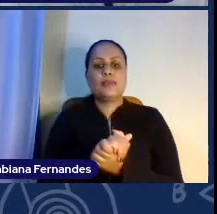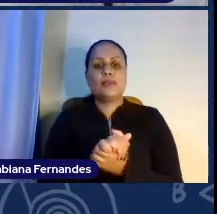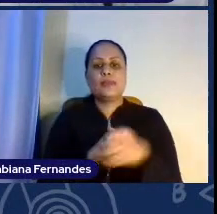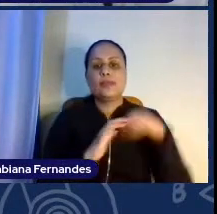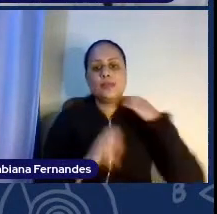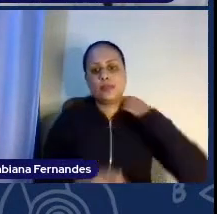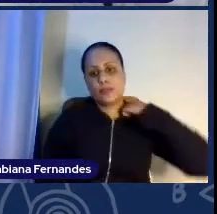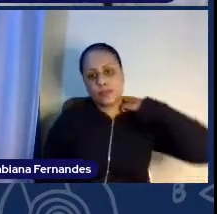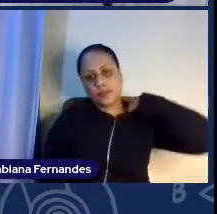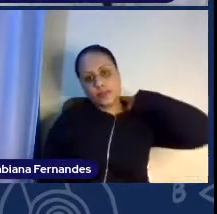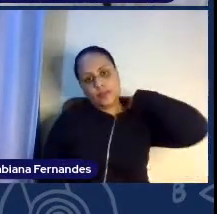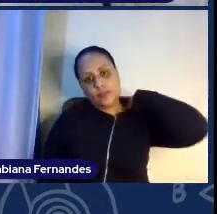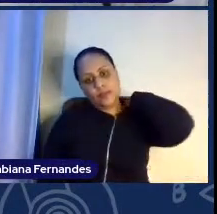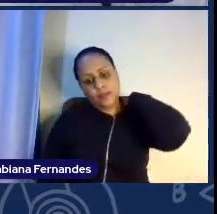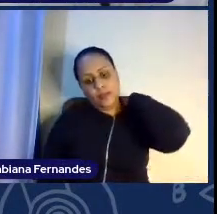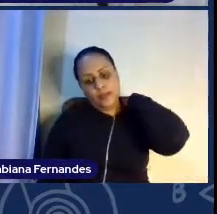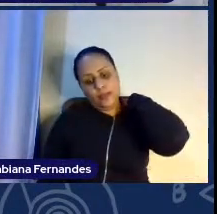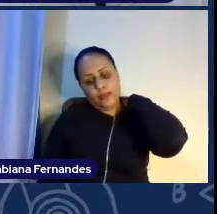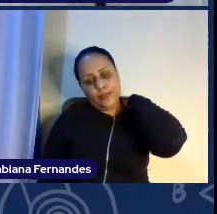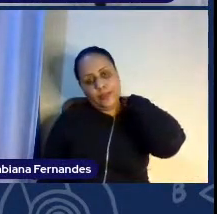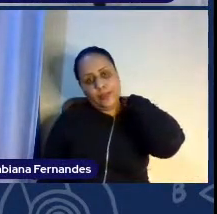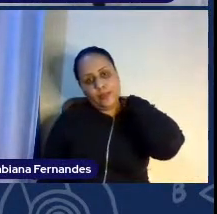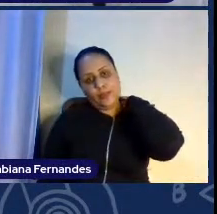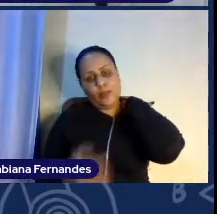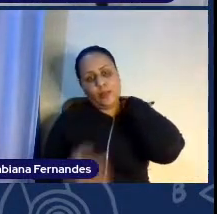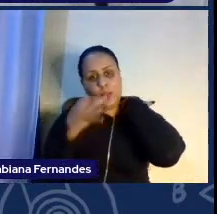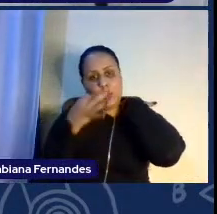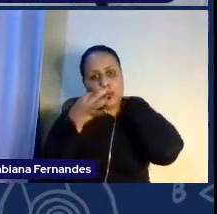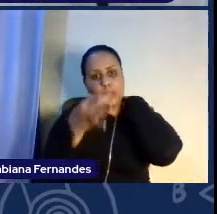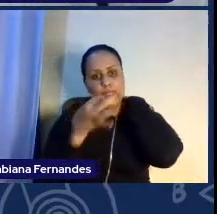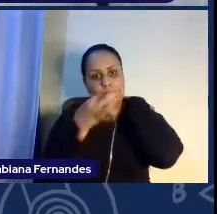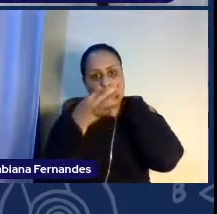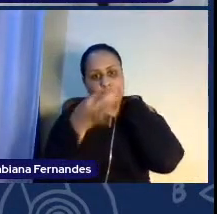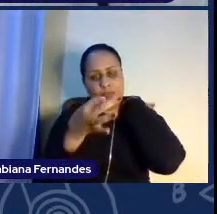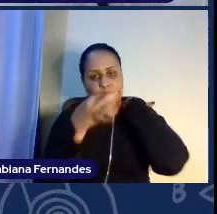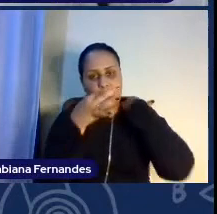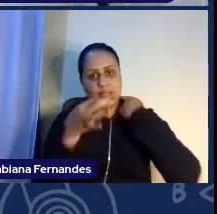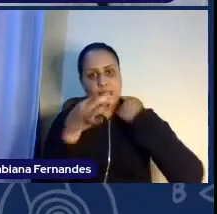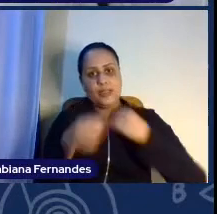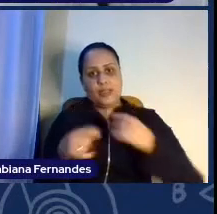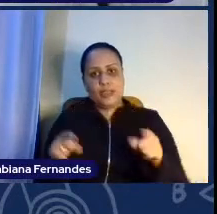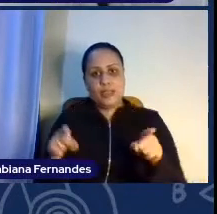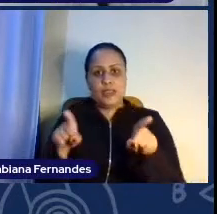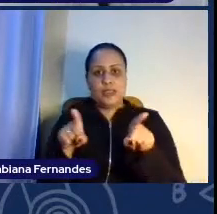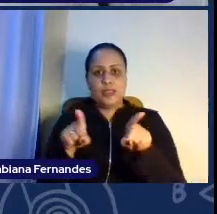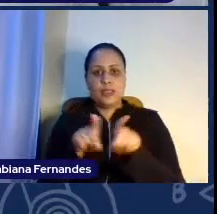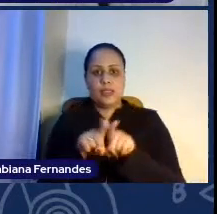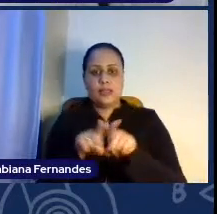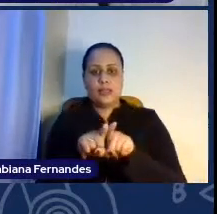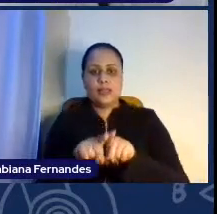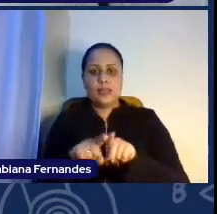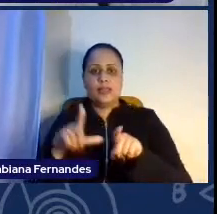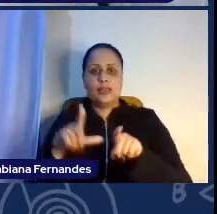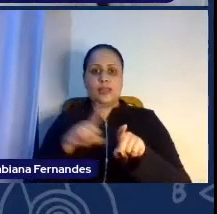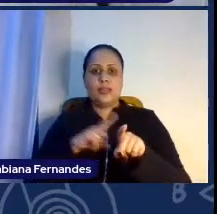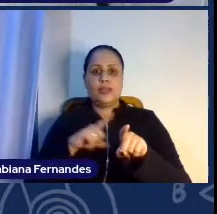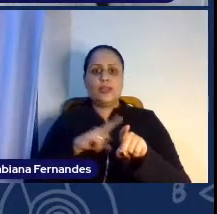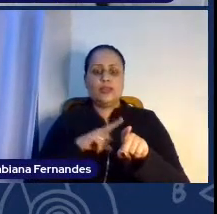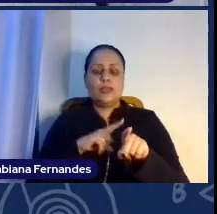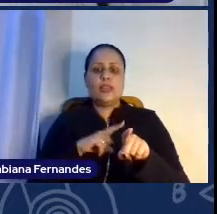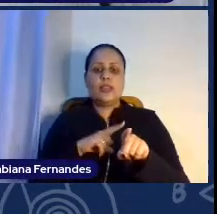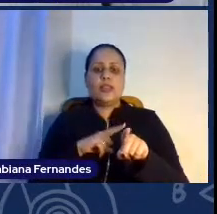ya si observamos que cómo se está llevando a cabo el desarrollo del sistema nervioso,